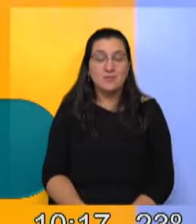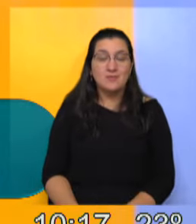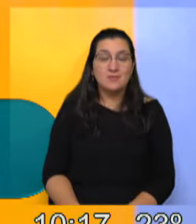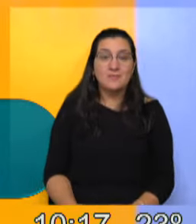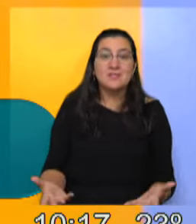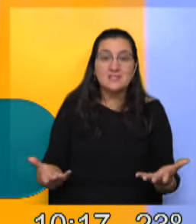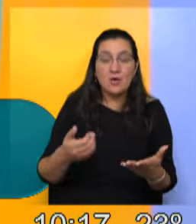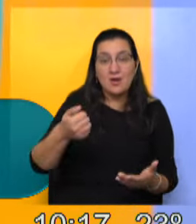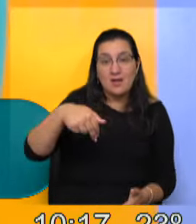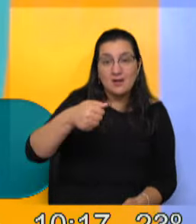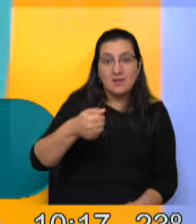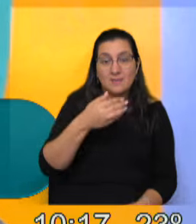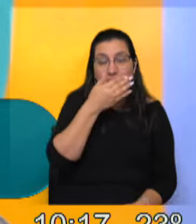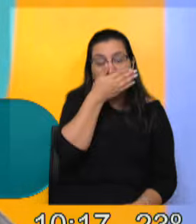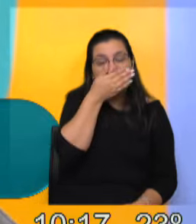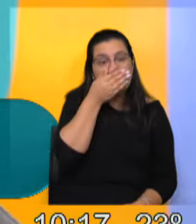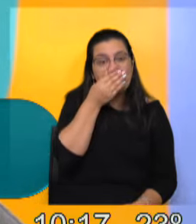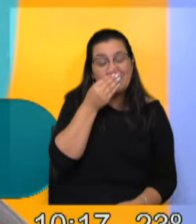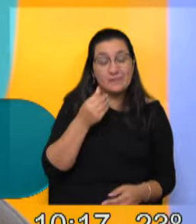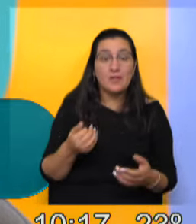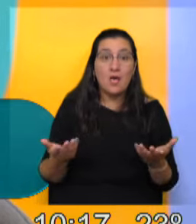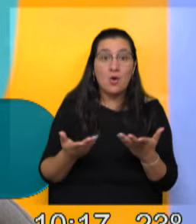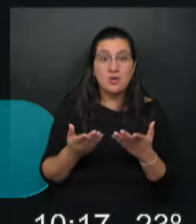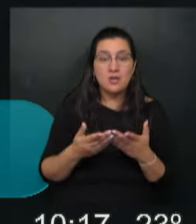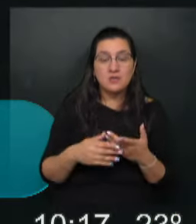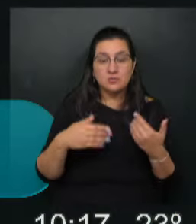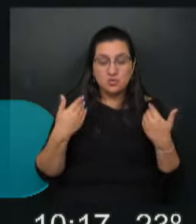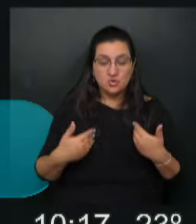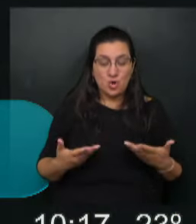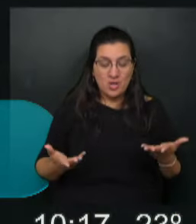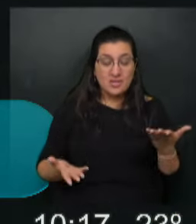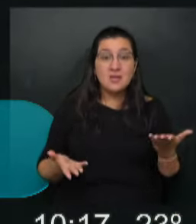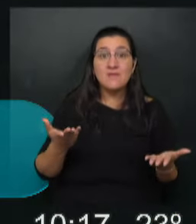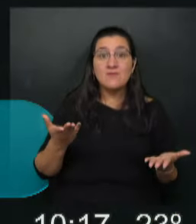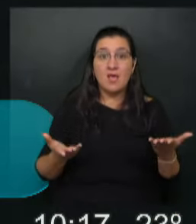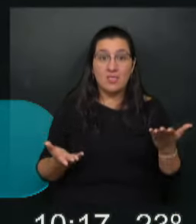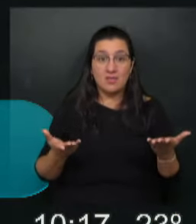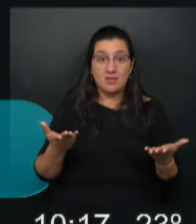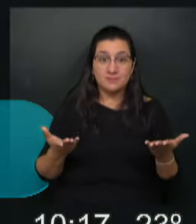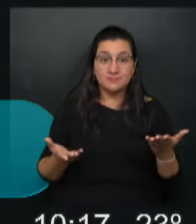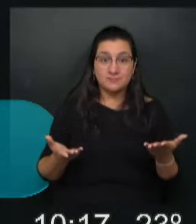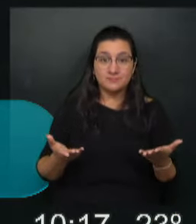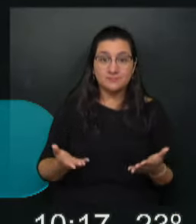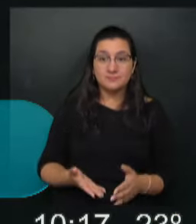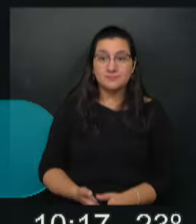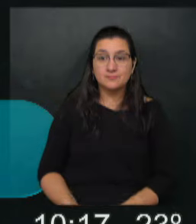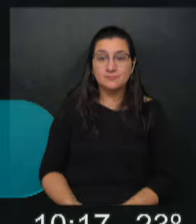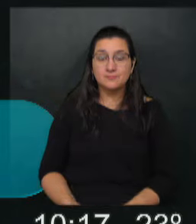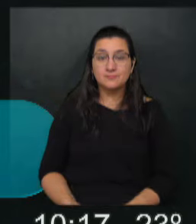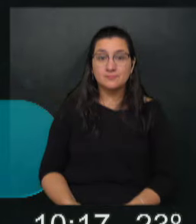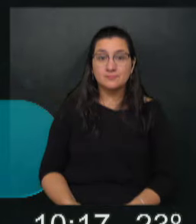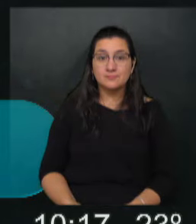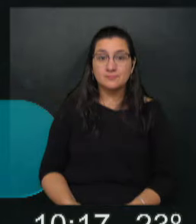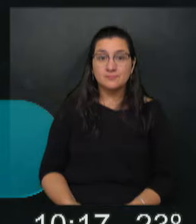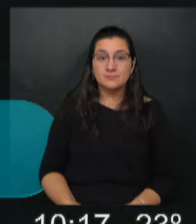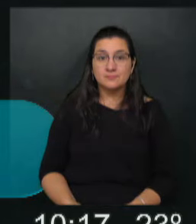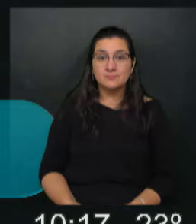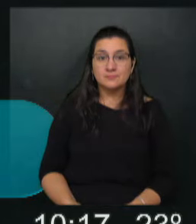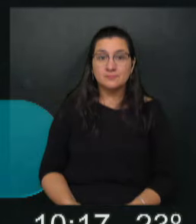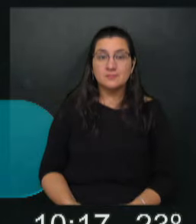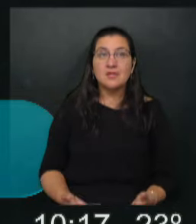Ana, ajá, Prada, te encontrás? Y estoy en un soy bastante equilibrada, si se quiere, como con un estado